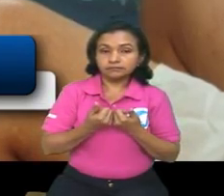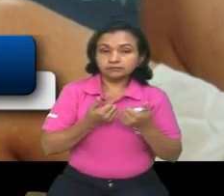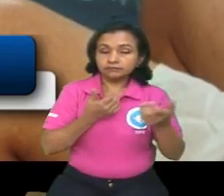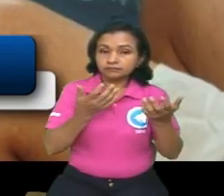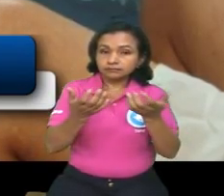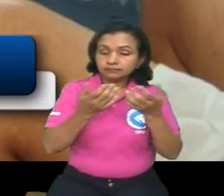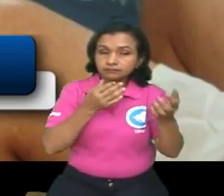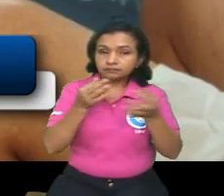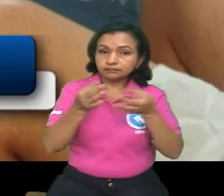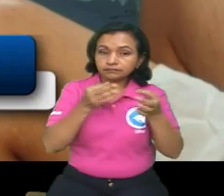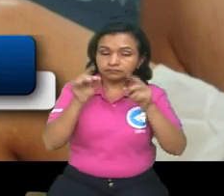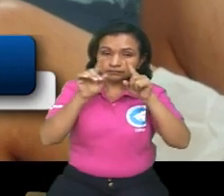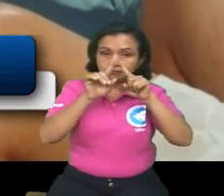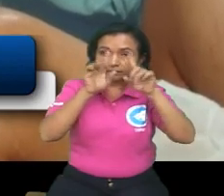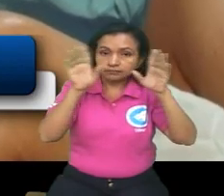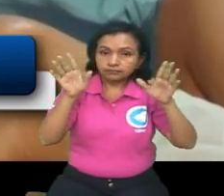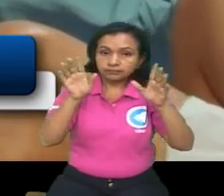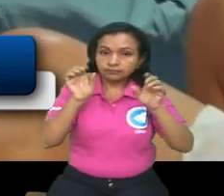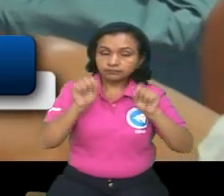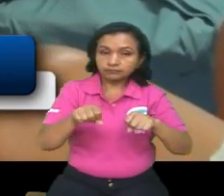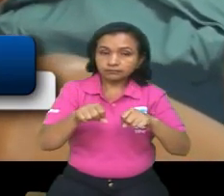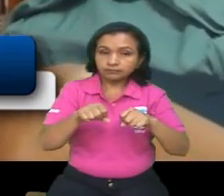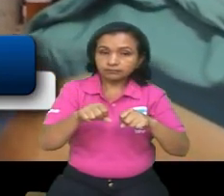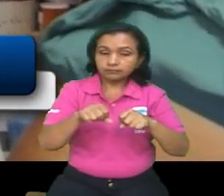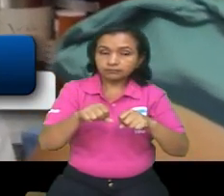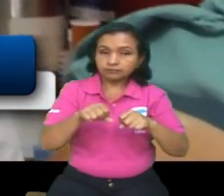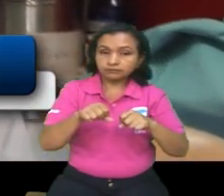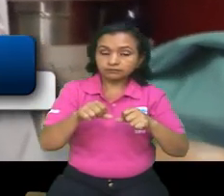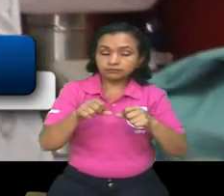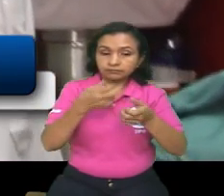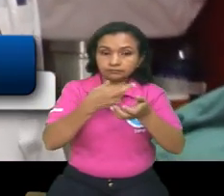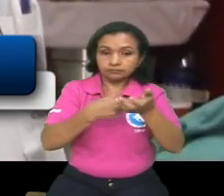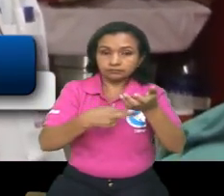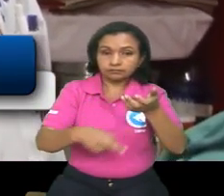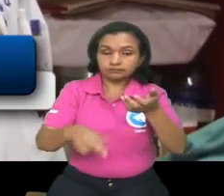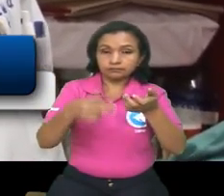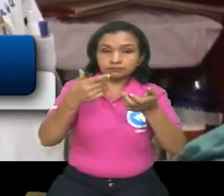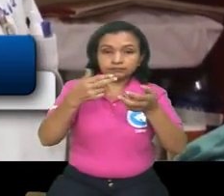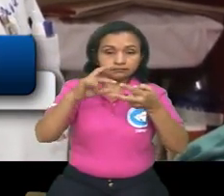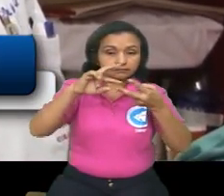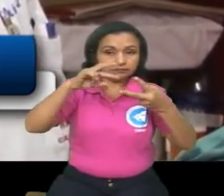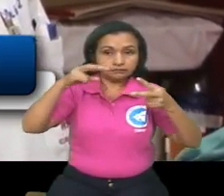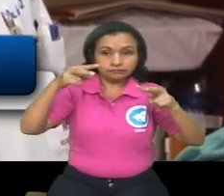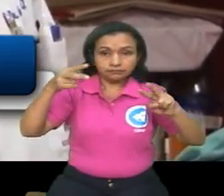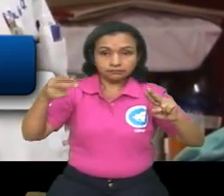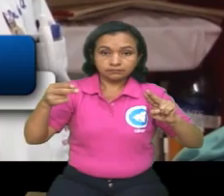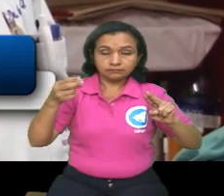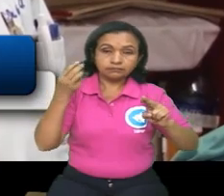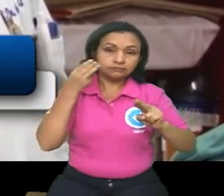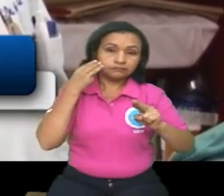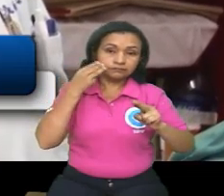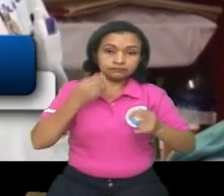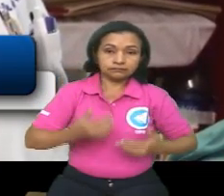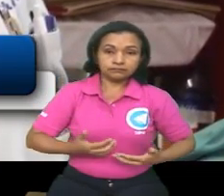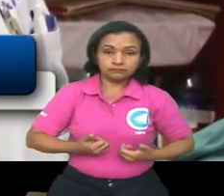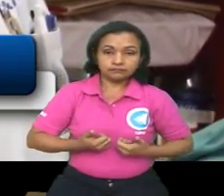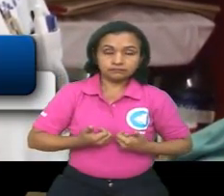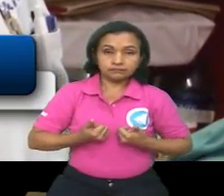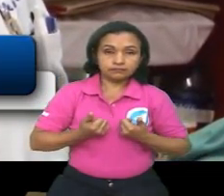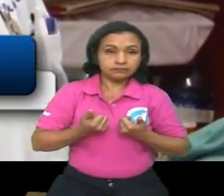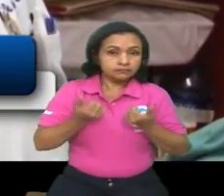deje claro, también sí. es producto de genéticamente, de los genes, tal vez porque la mamá tuvo cáncer